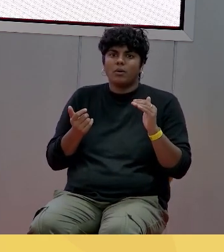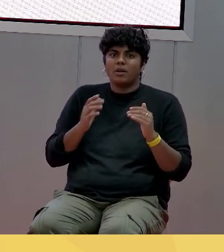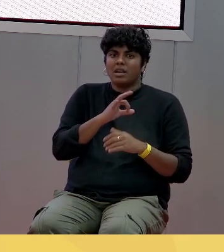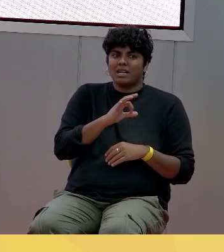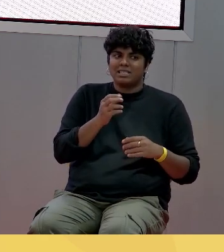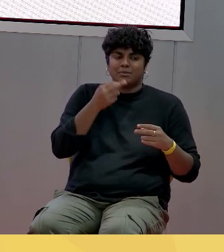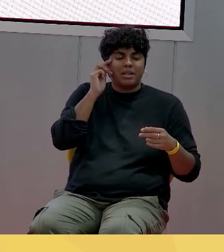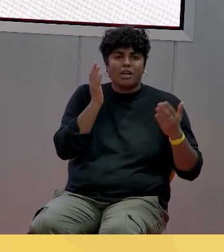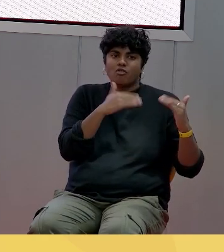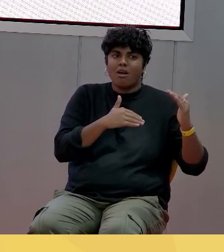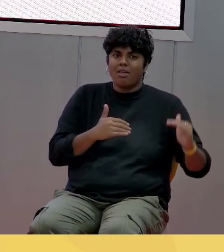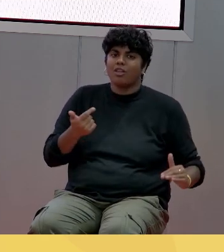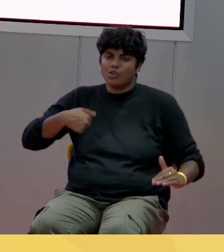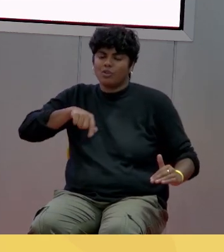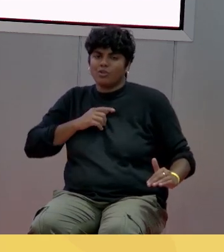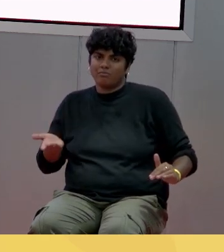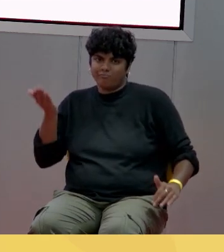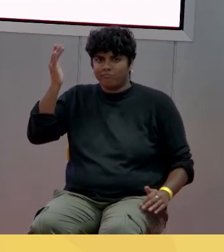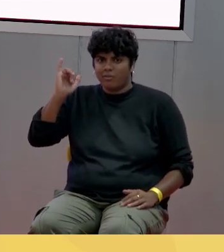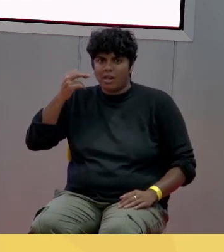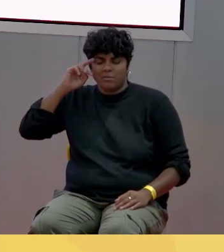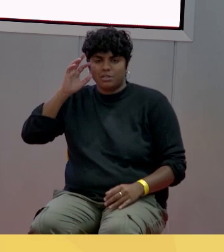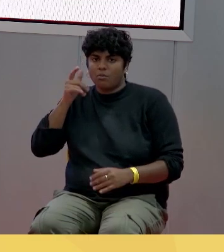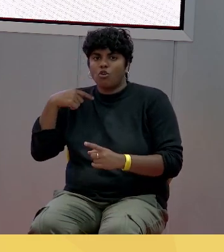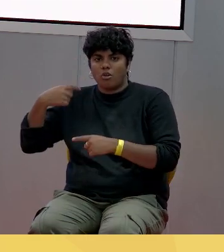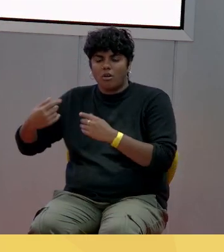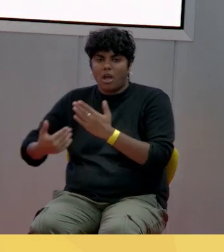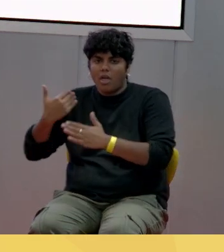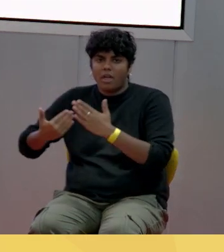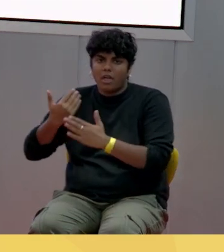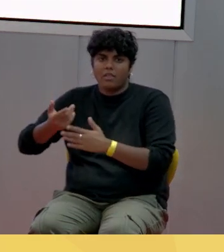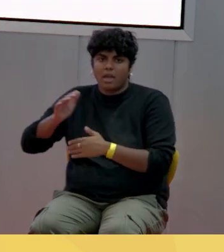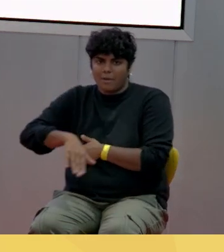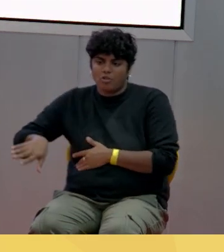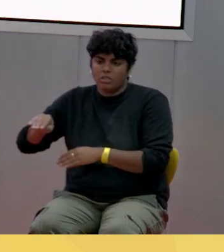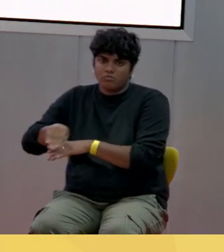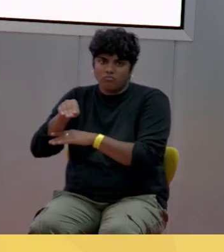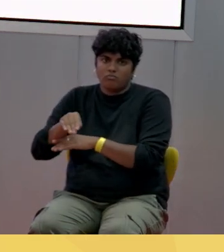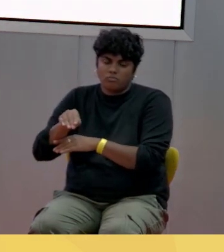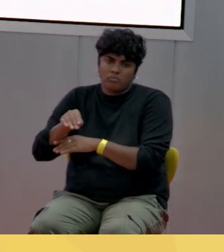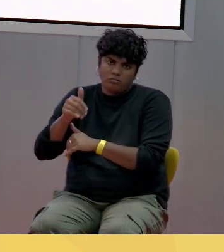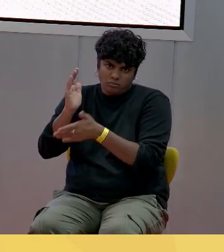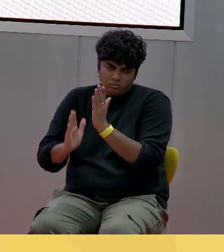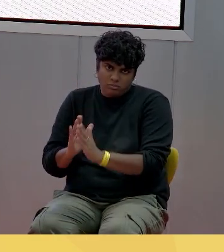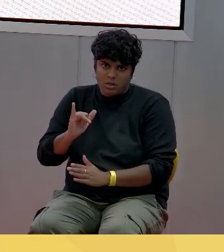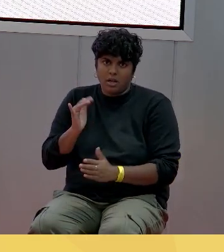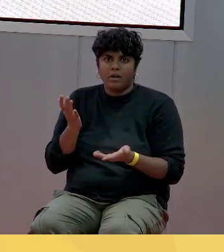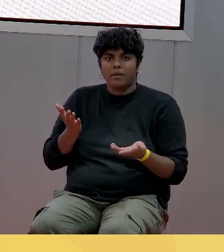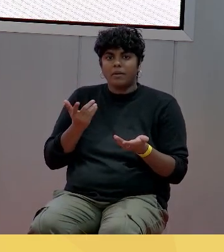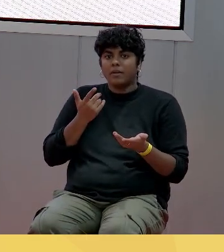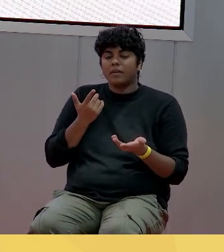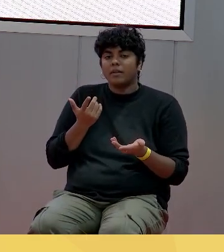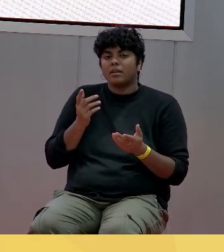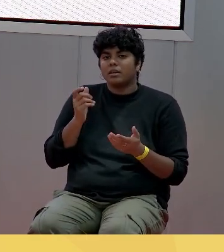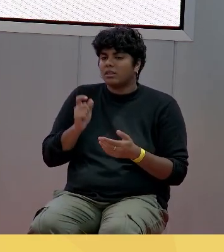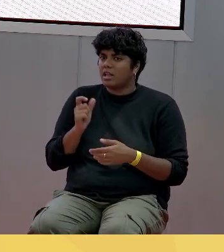no tiene experiencia, nosotros sí que somos los expertos porque estamos cada día con los menores. Que de hecho es algo que ellos dicen mucho,